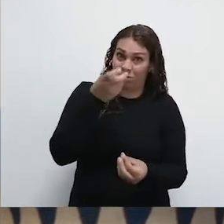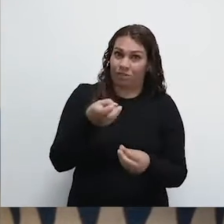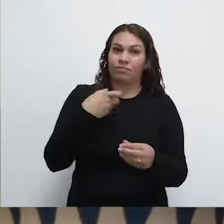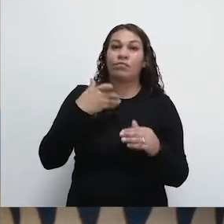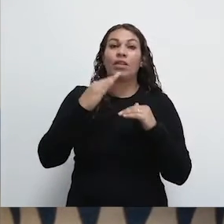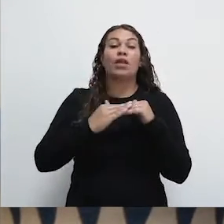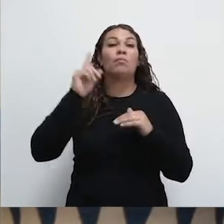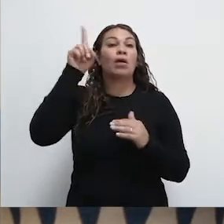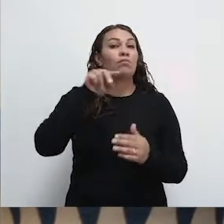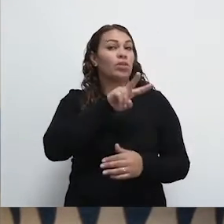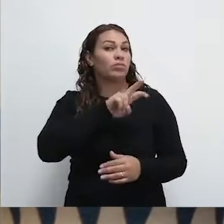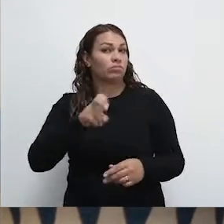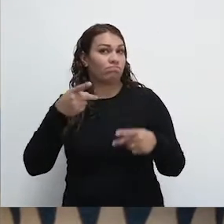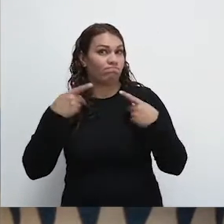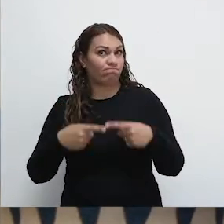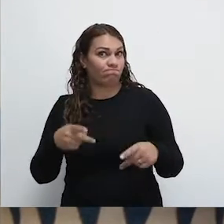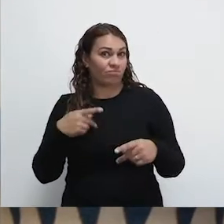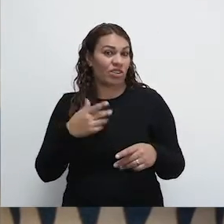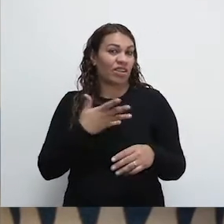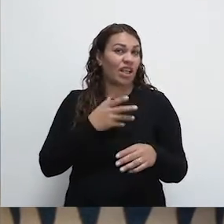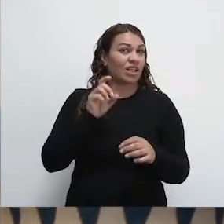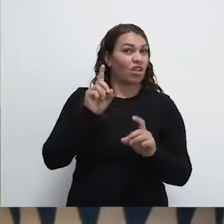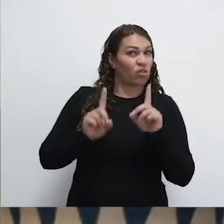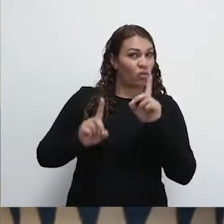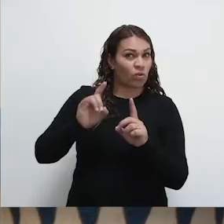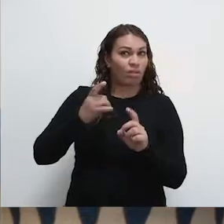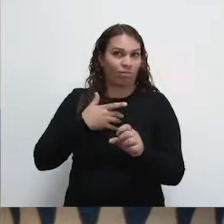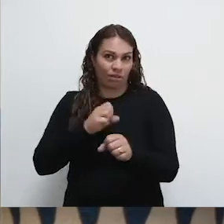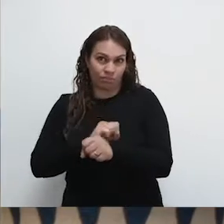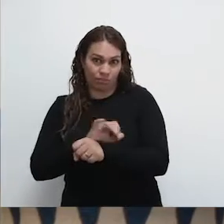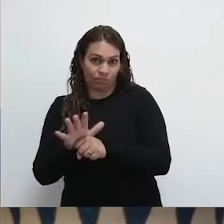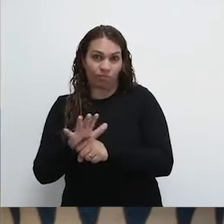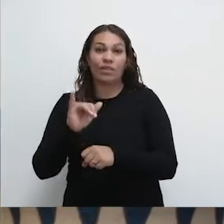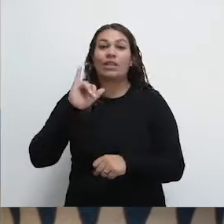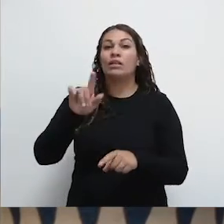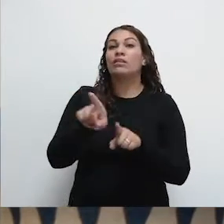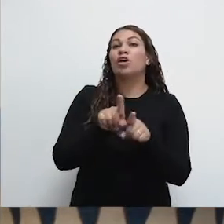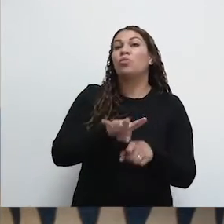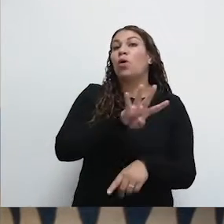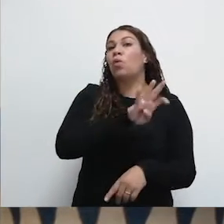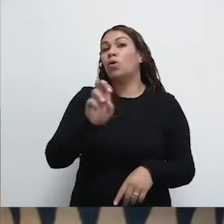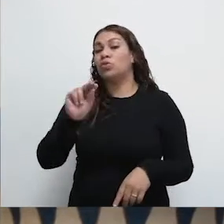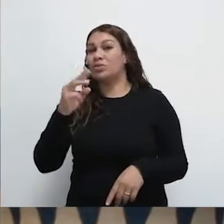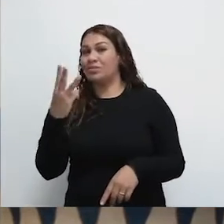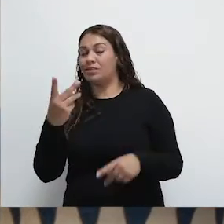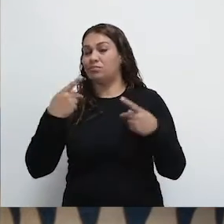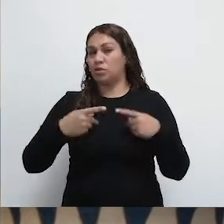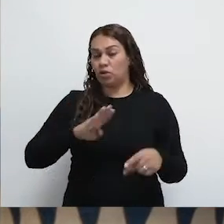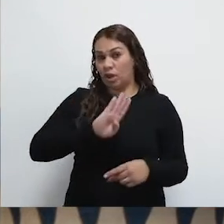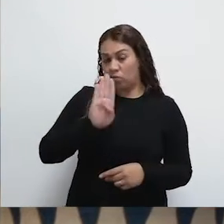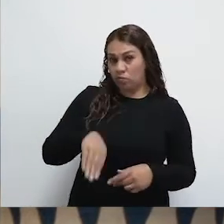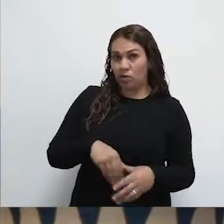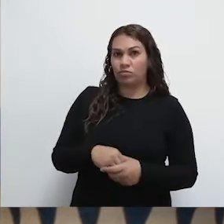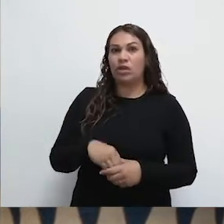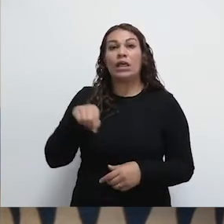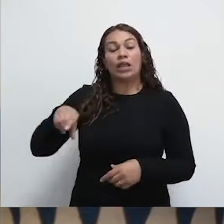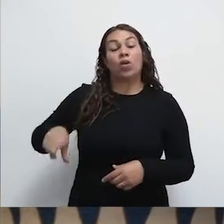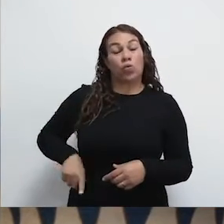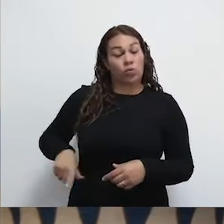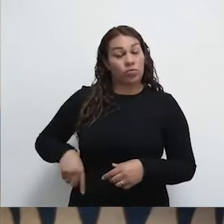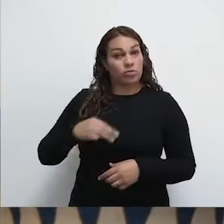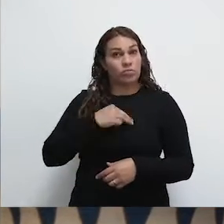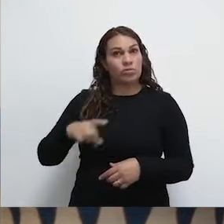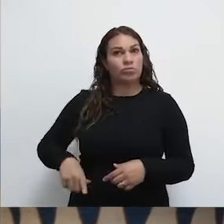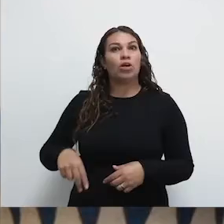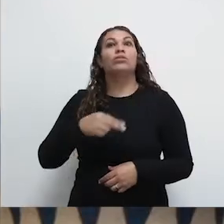y más de 1200 casos sospechosos y lamentablemente 483 muertes como